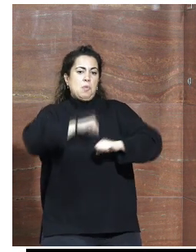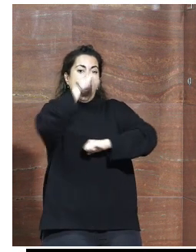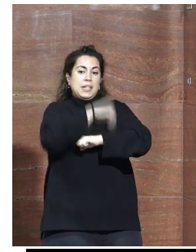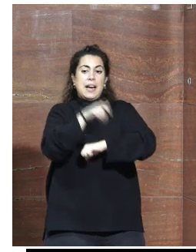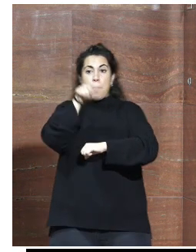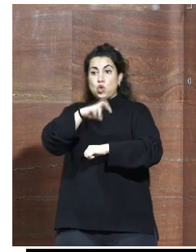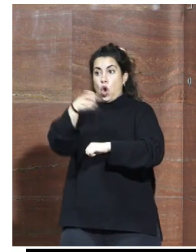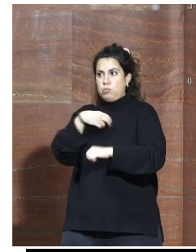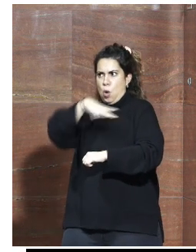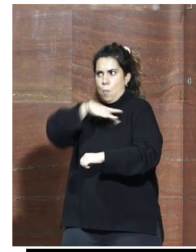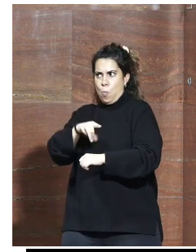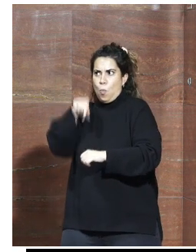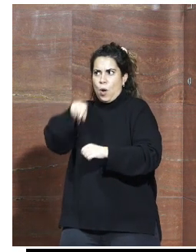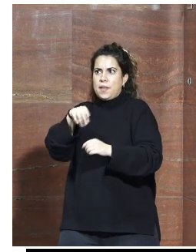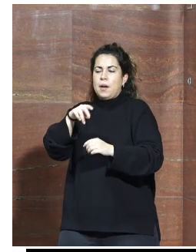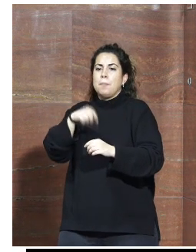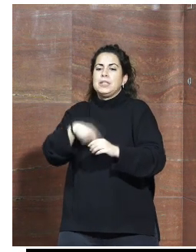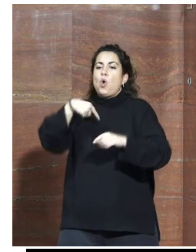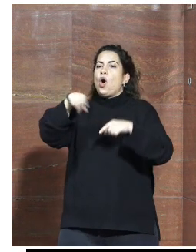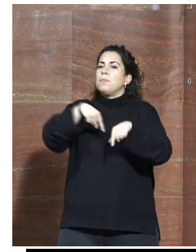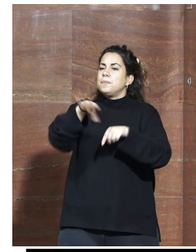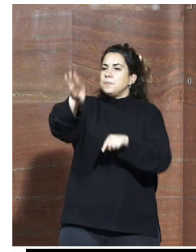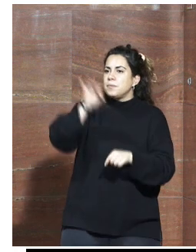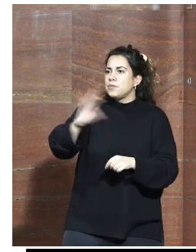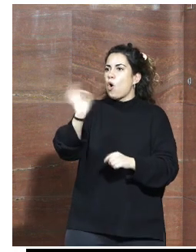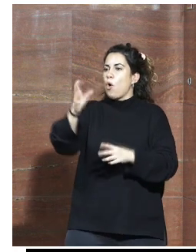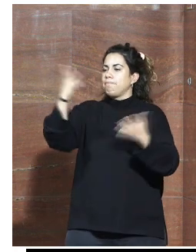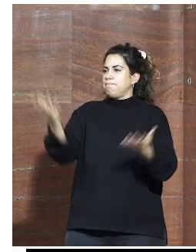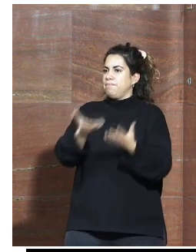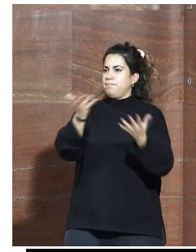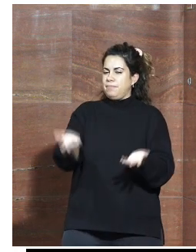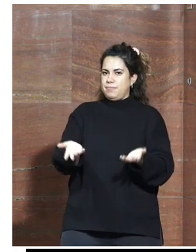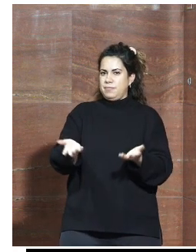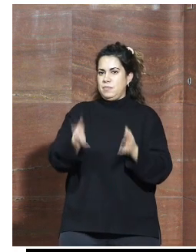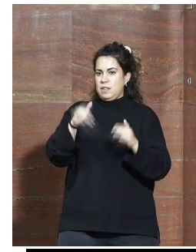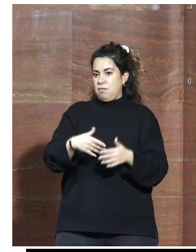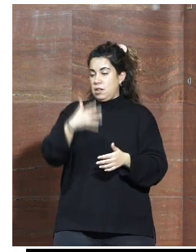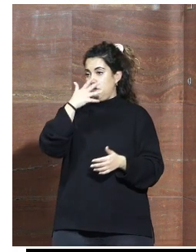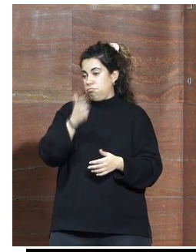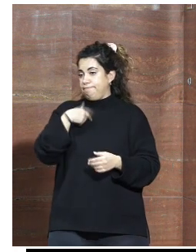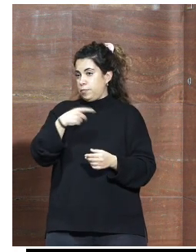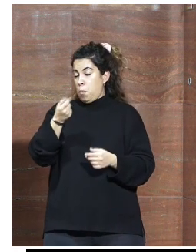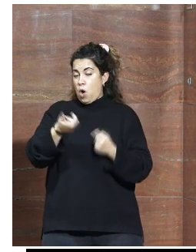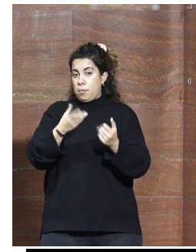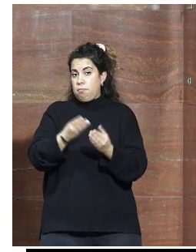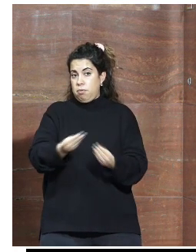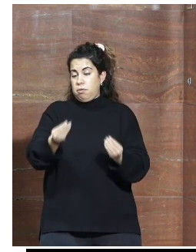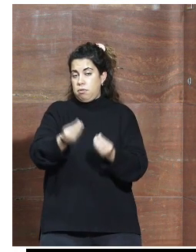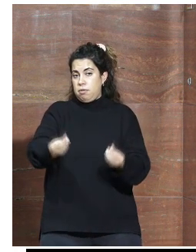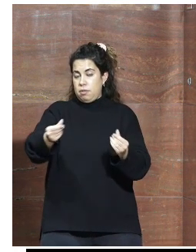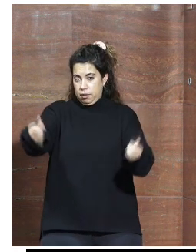diga, pues puedes coger este sistema o el otro, no sé qué. Eso, pues lamentablemente las personas van desapareciendo en el sistema,